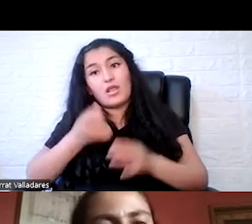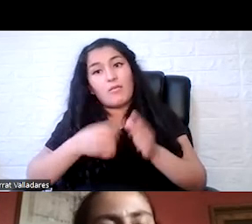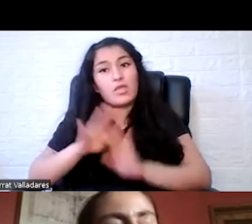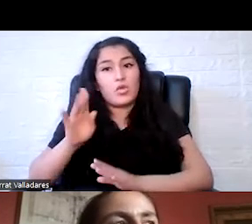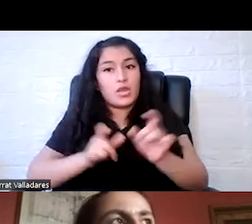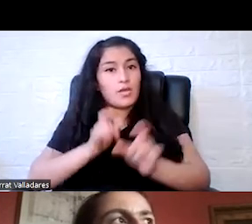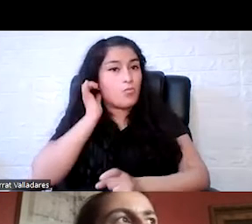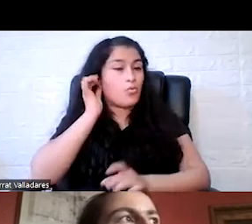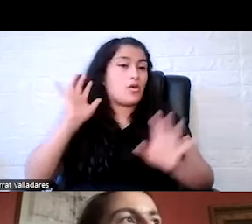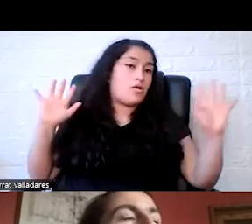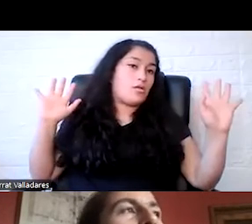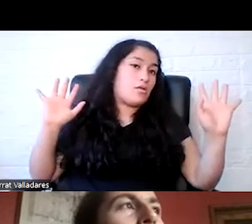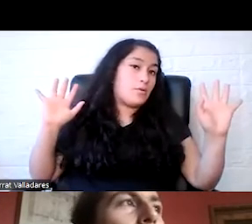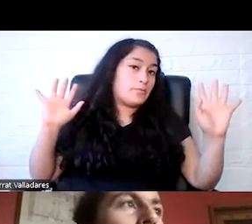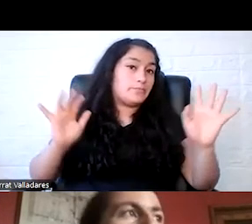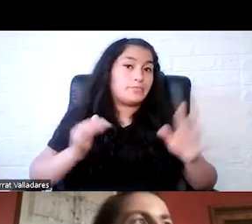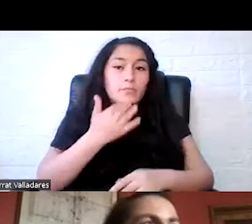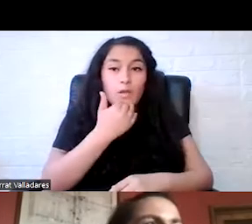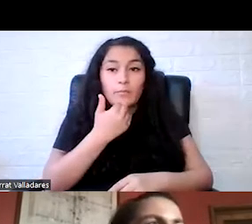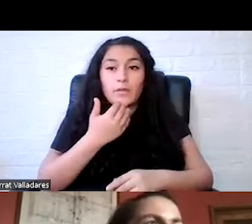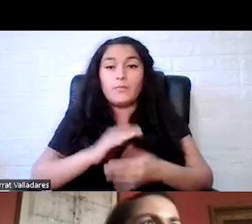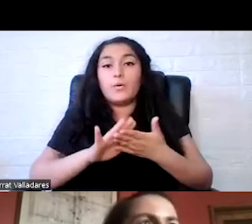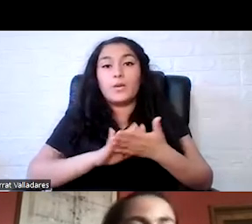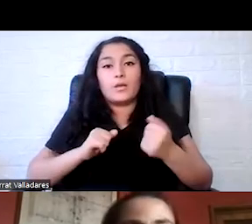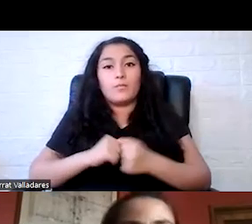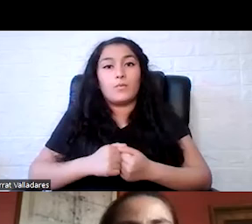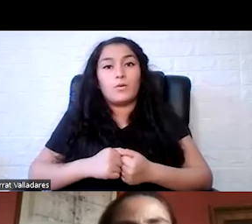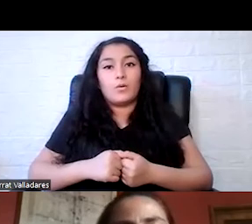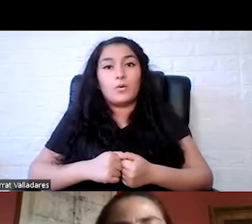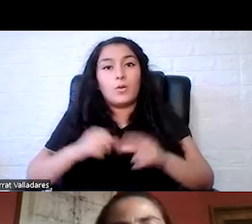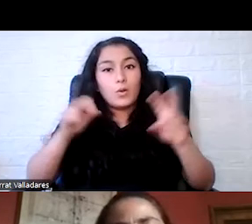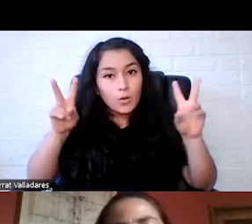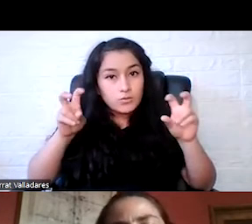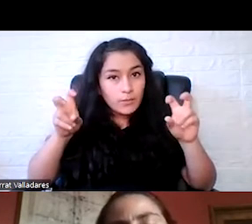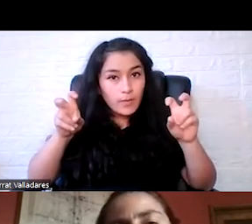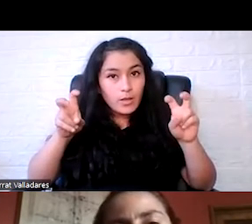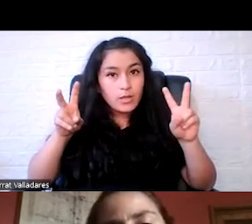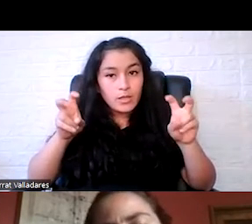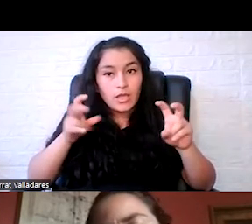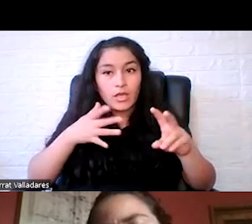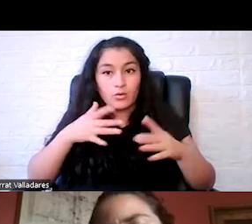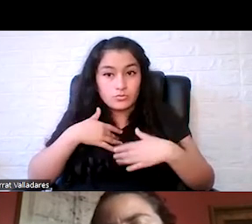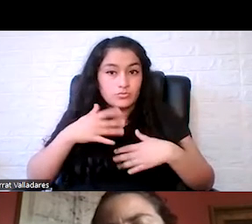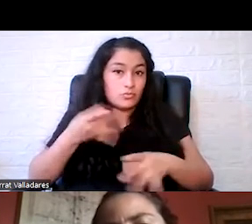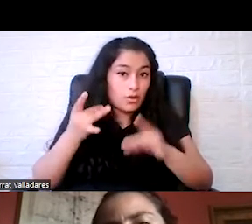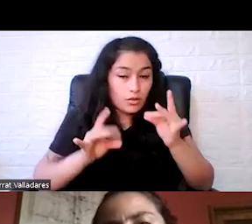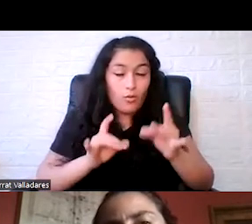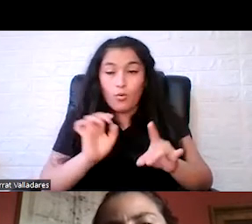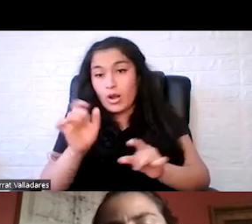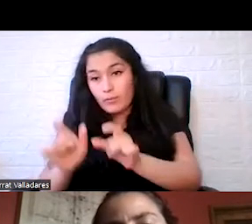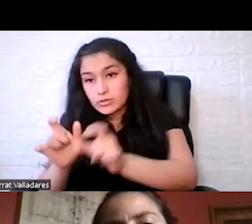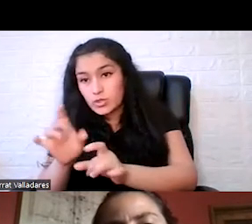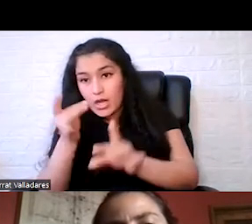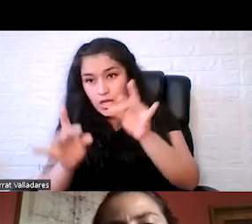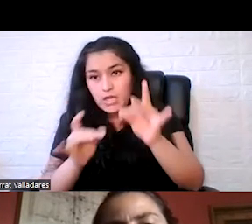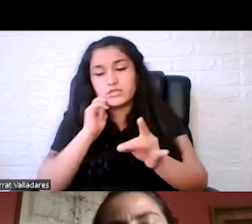¿no es cierto? Entonces también hay una cosa como de los temas que uno elige o una elige, que también tiene que ver con eso,